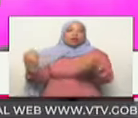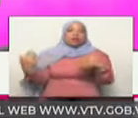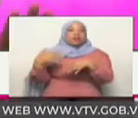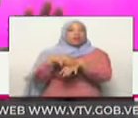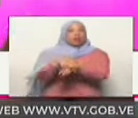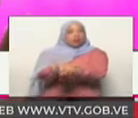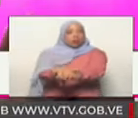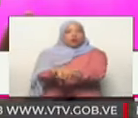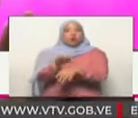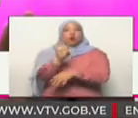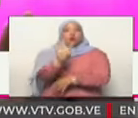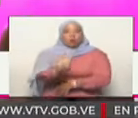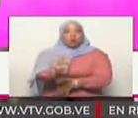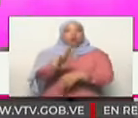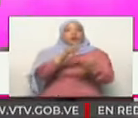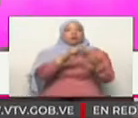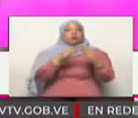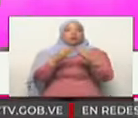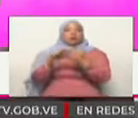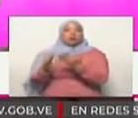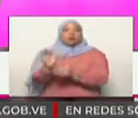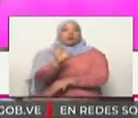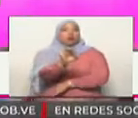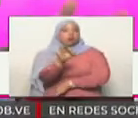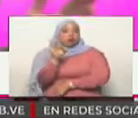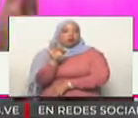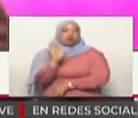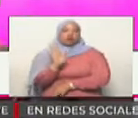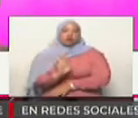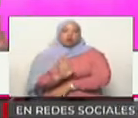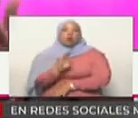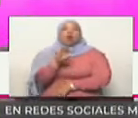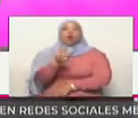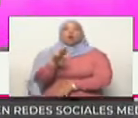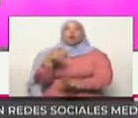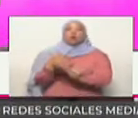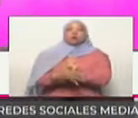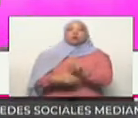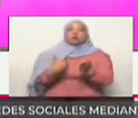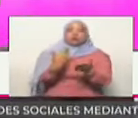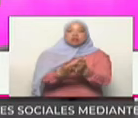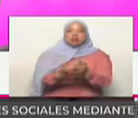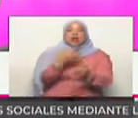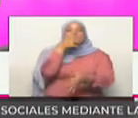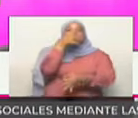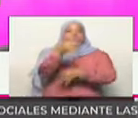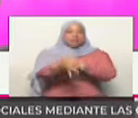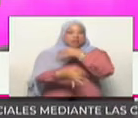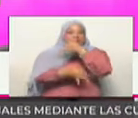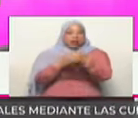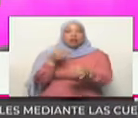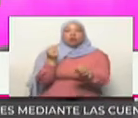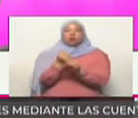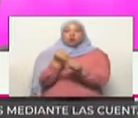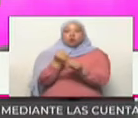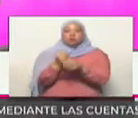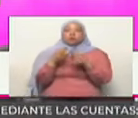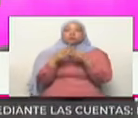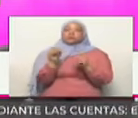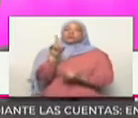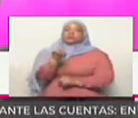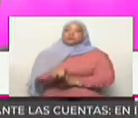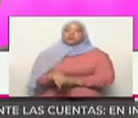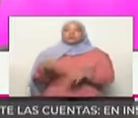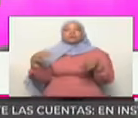ya tenemos 4 comunidades seleccionadas en las cuales ya se le ha llegado la inducción y tenemos también el